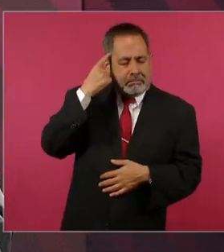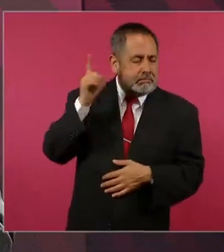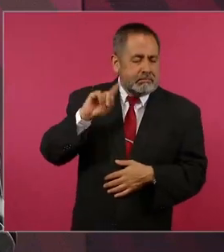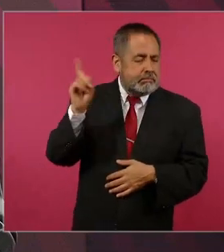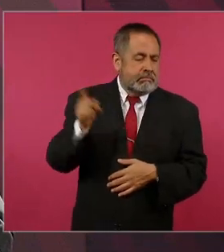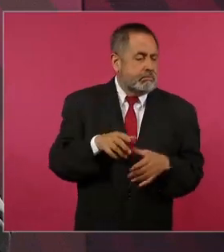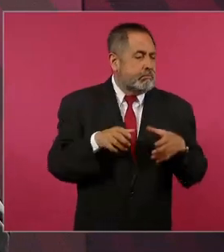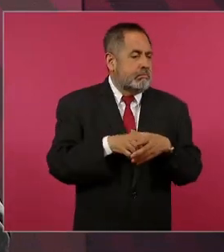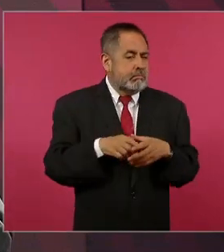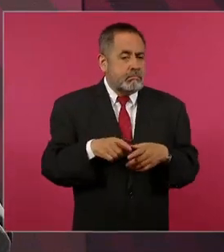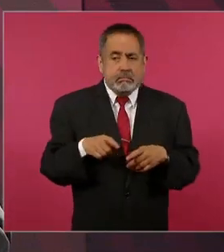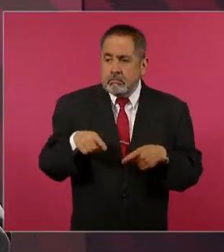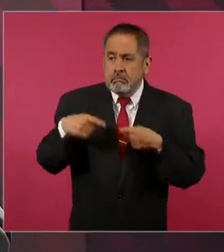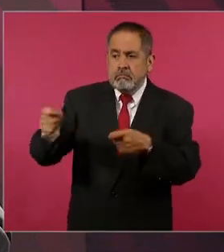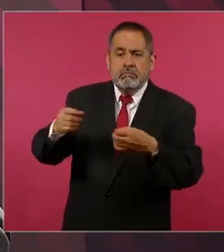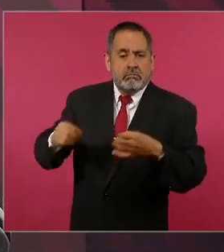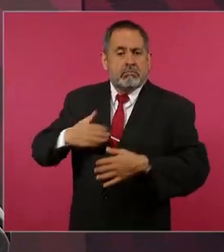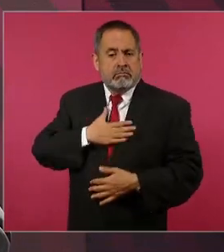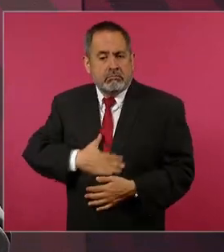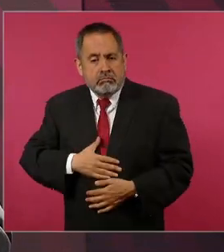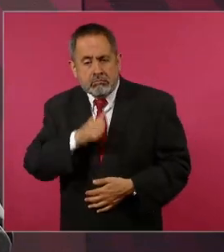Para el pueblo no hay justicia.